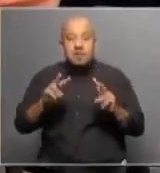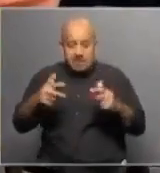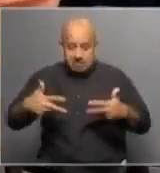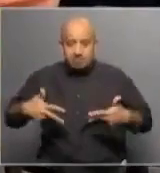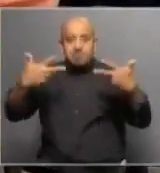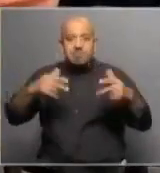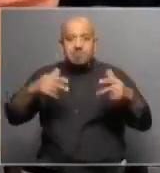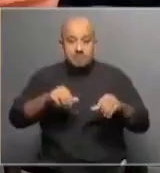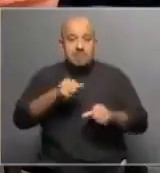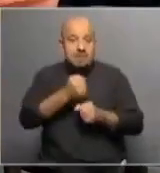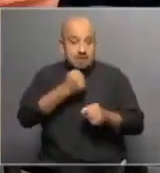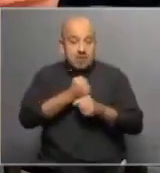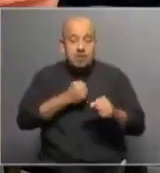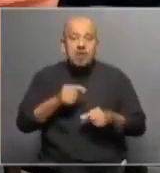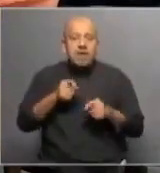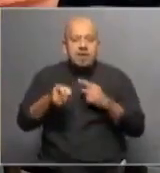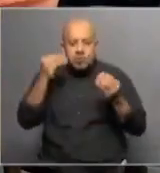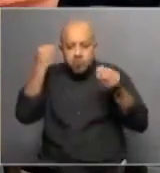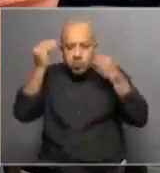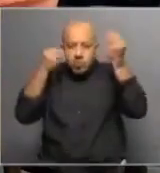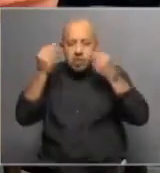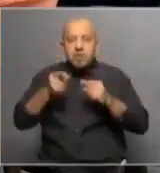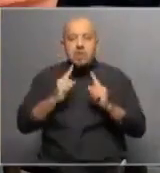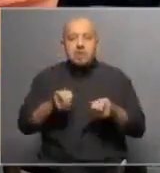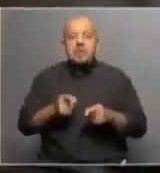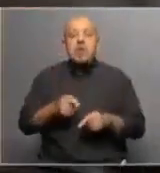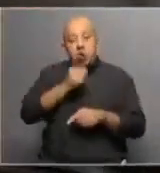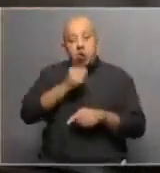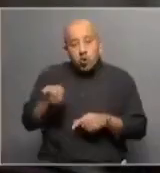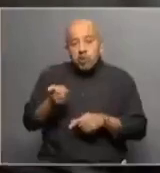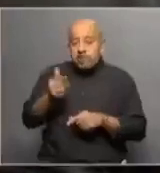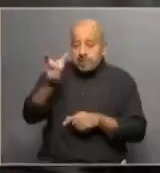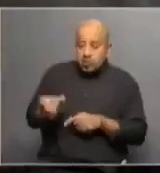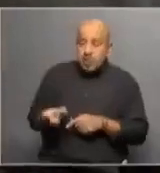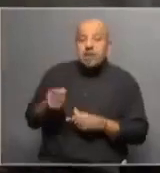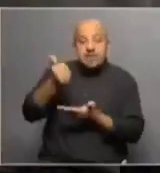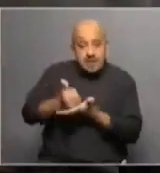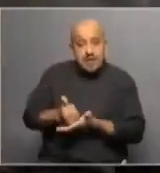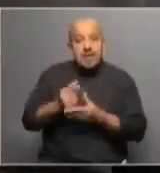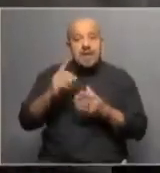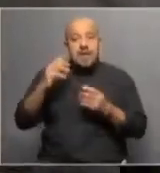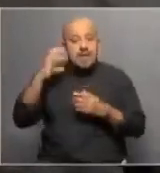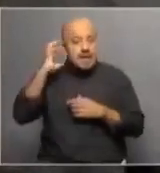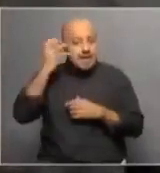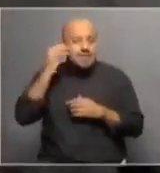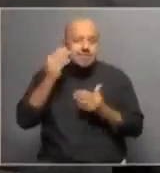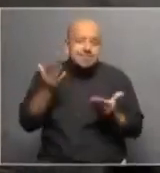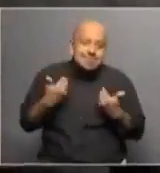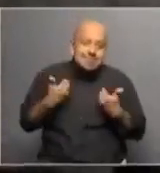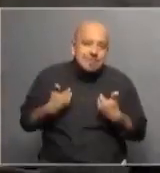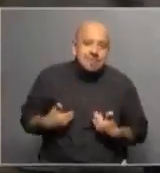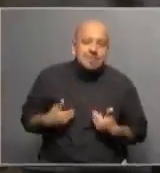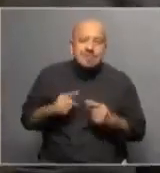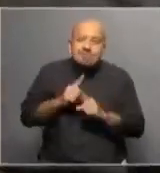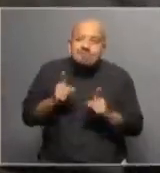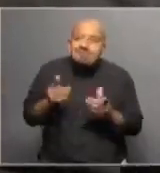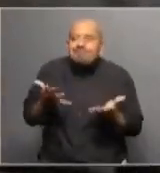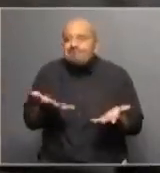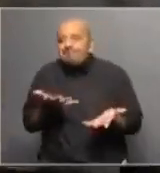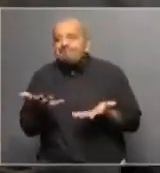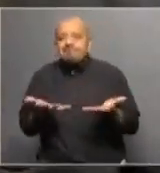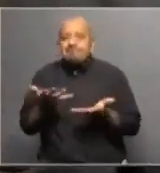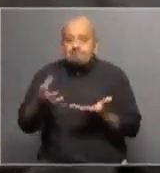vida de las personas es otra de las preocupaciones marcos otro de los participantes de vilardevós siente que es triste el no tener un lugar que sienta